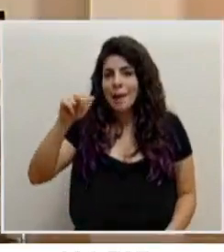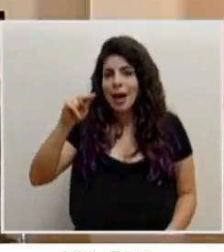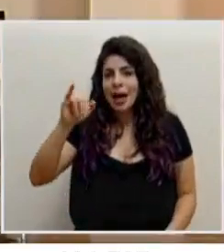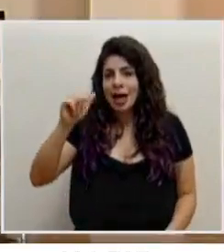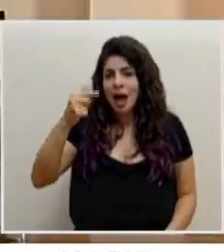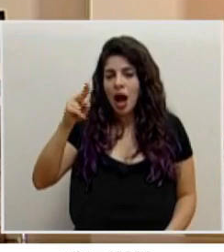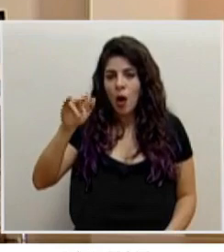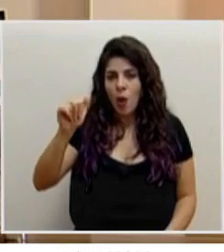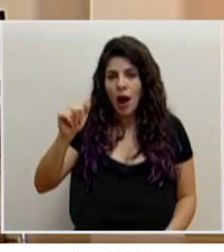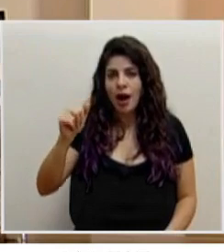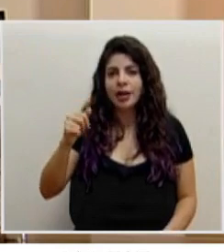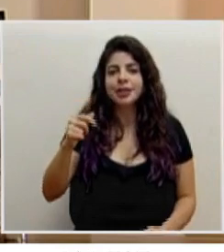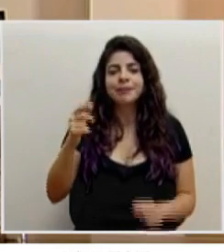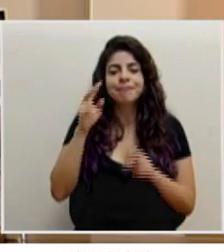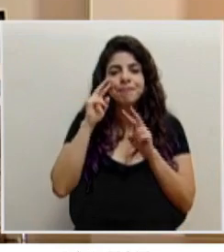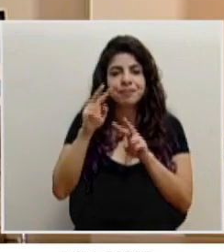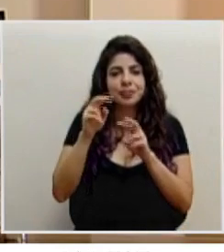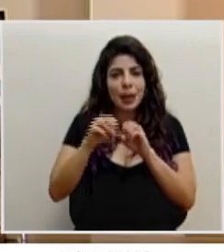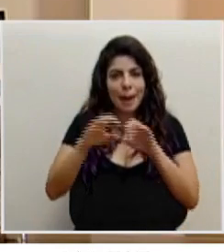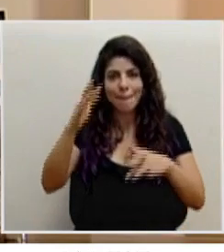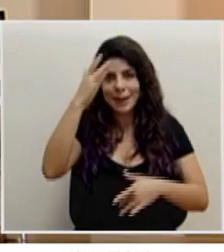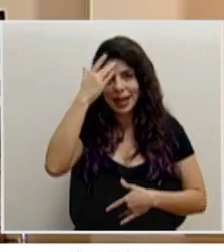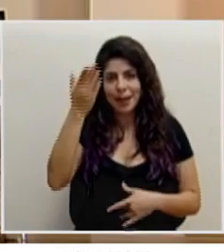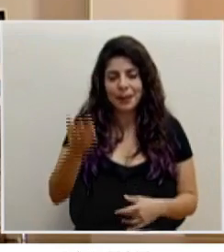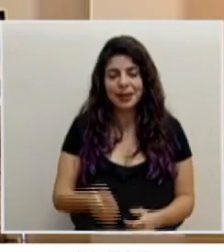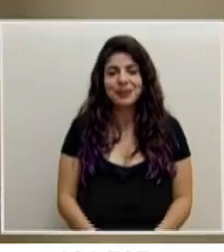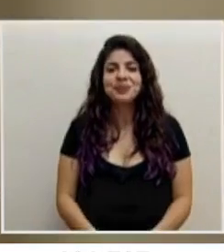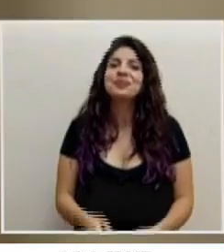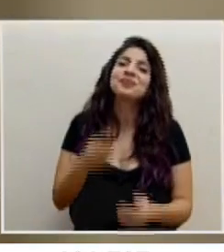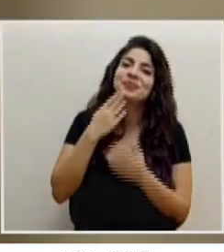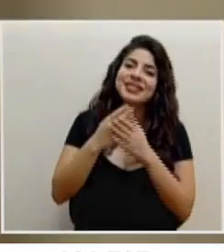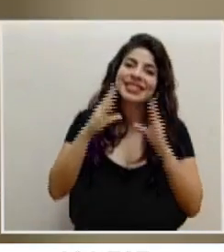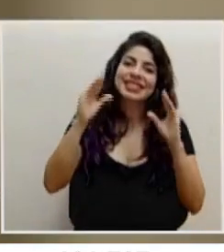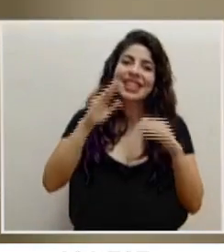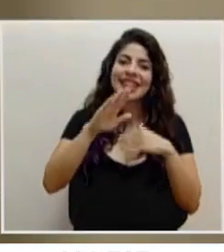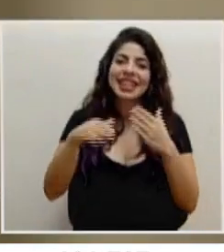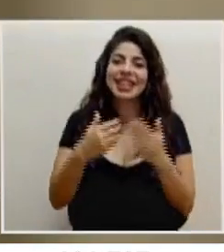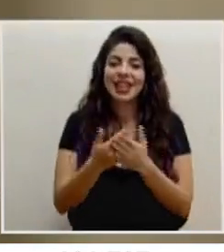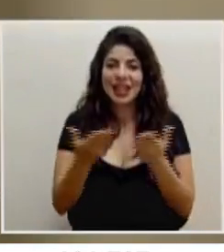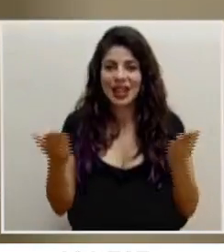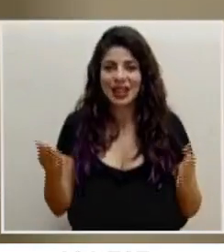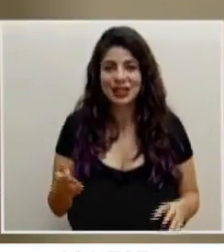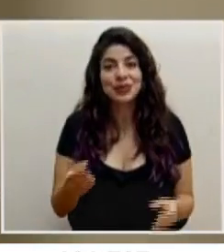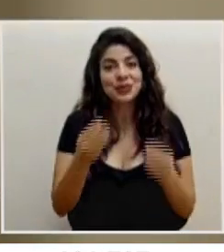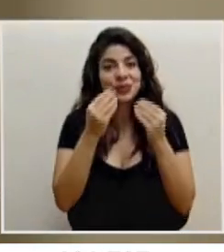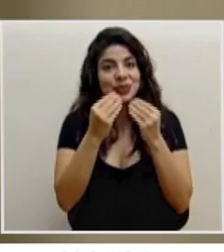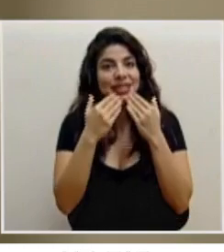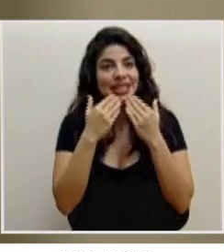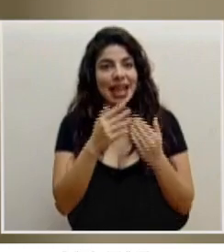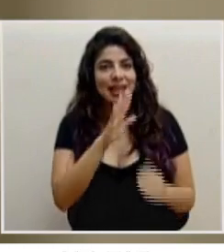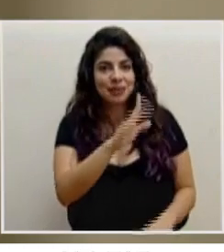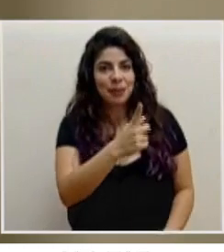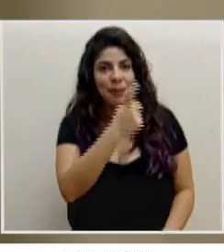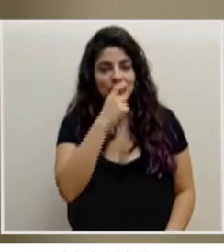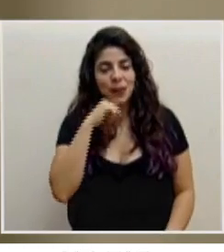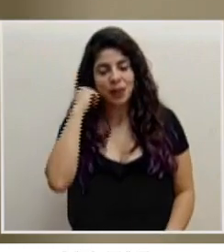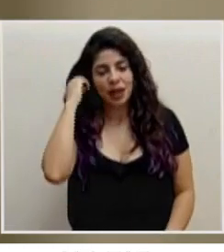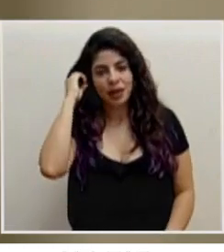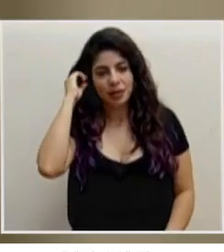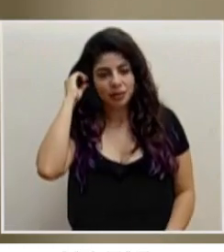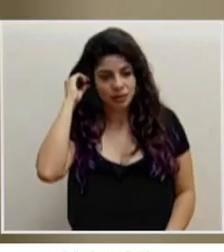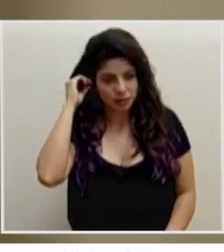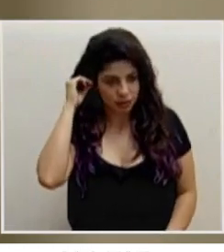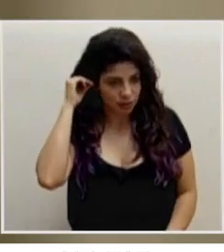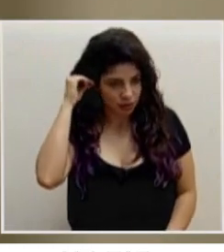Paniagua de la Vigilancia Epidemiológica del CAJA. Buenas tardes a todos y todas. Más bien, muchas gracias por la pregunta.